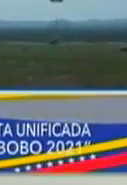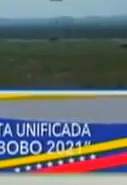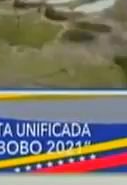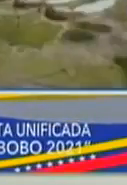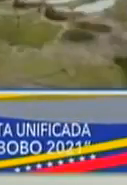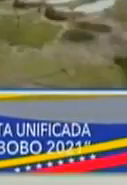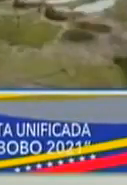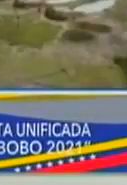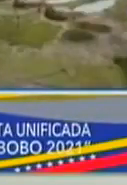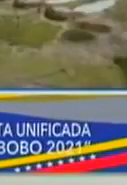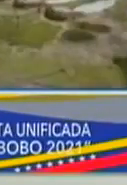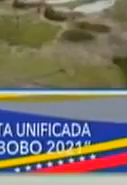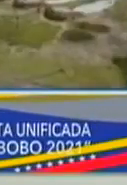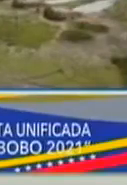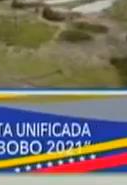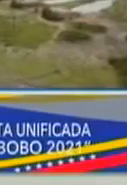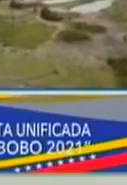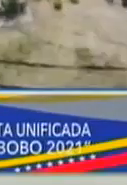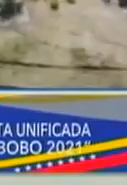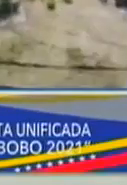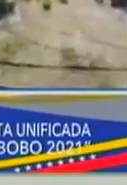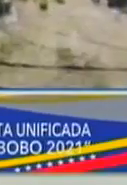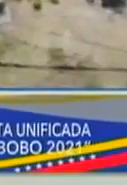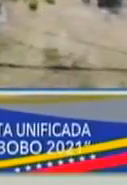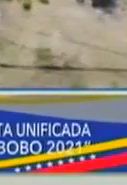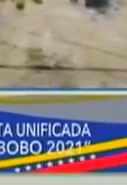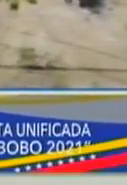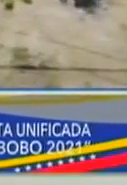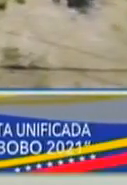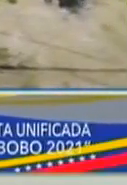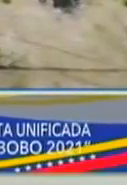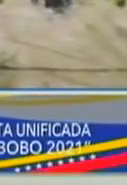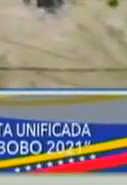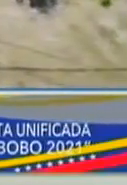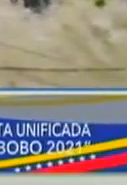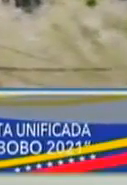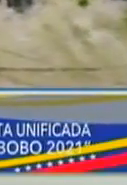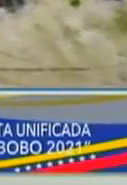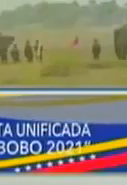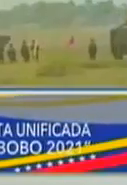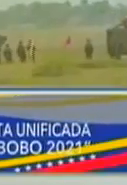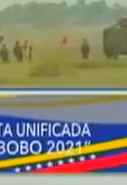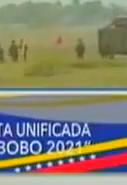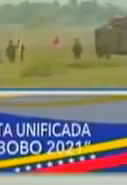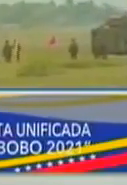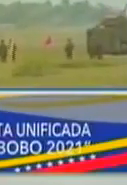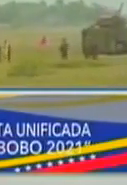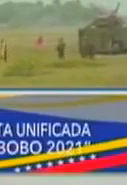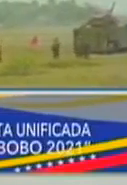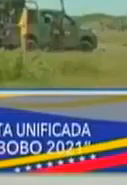Libertario, siempre el Oriente, el Ejército Libertador de Oriente, ahí está vivo.